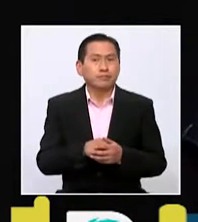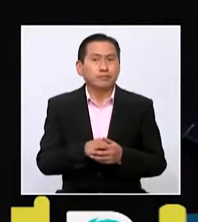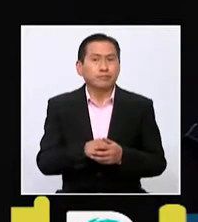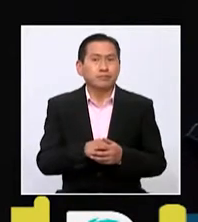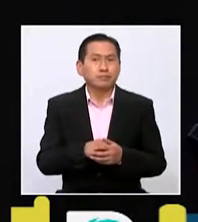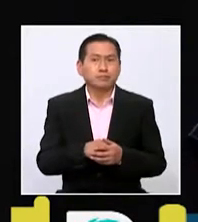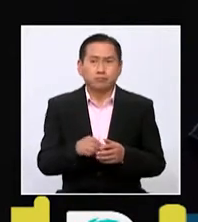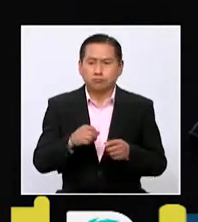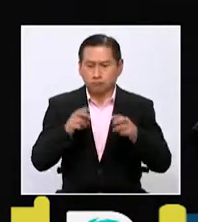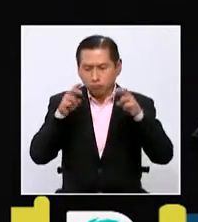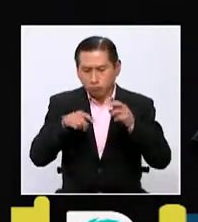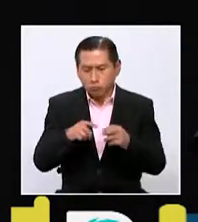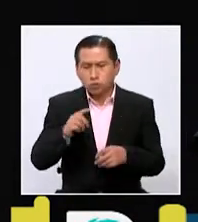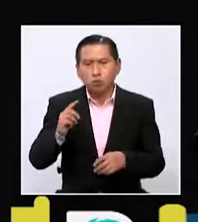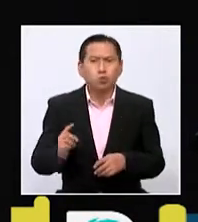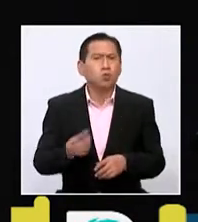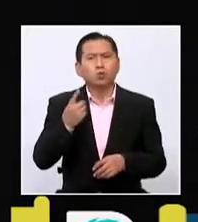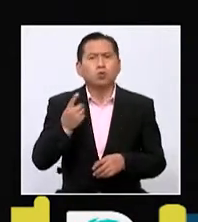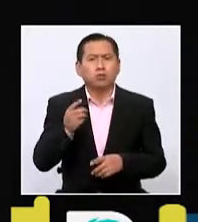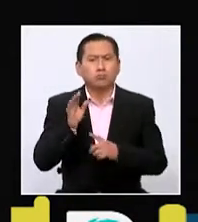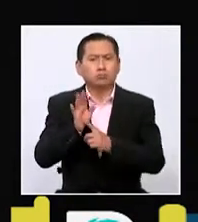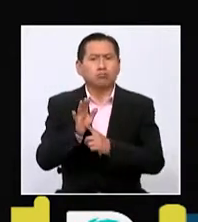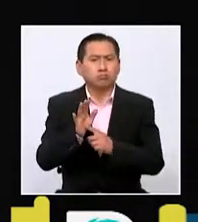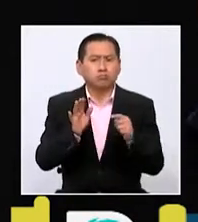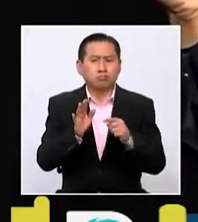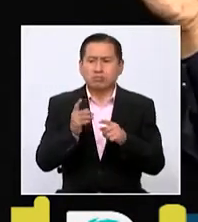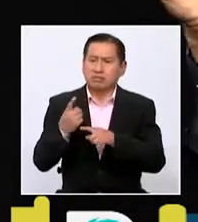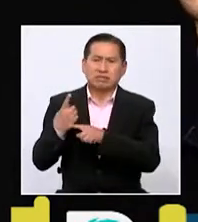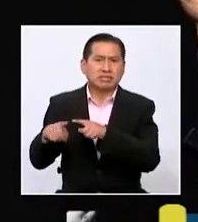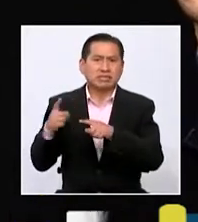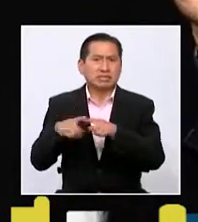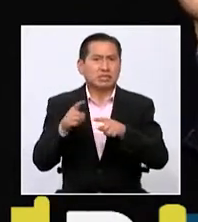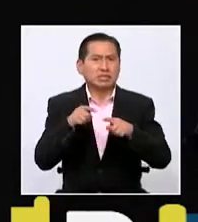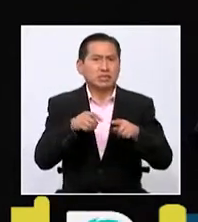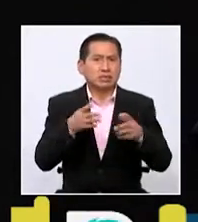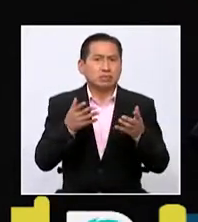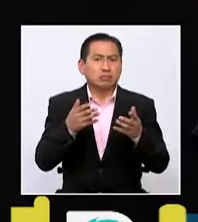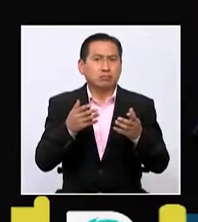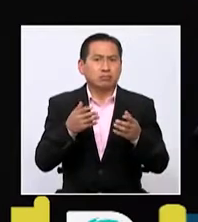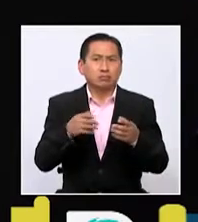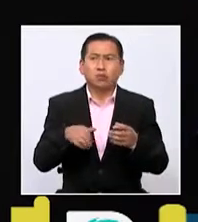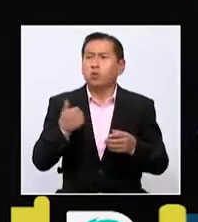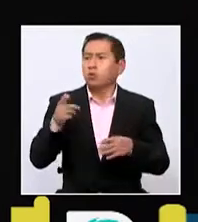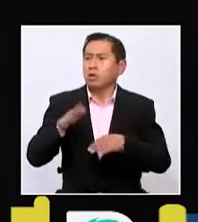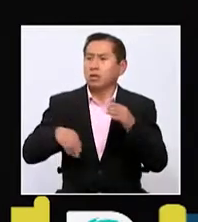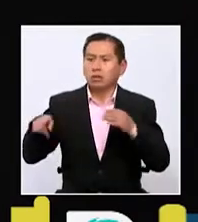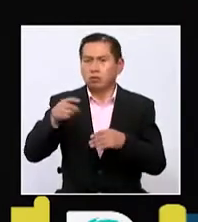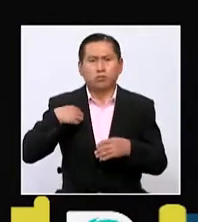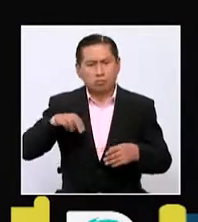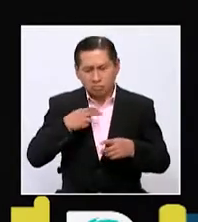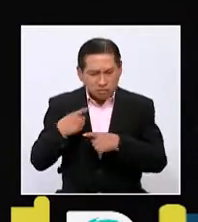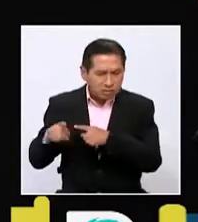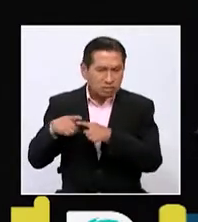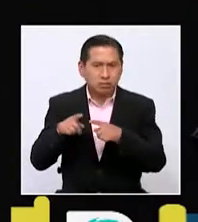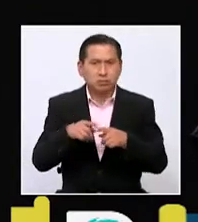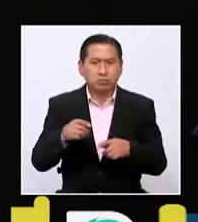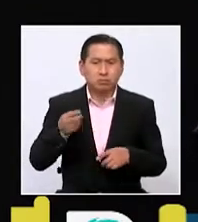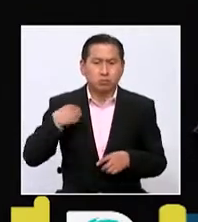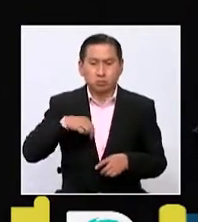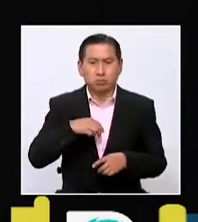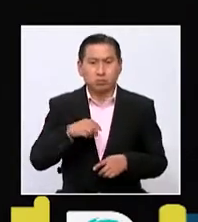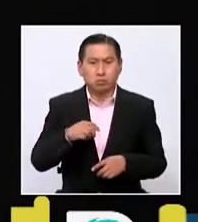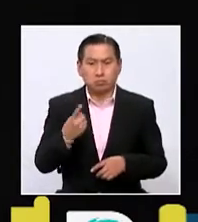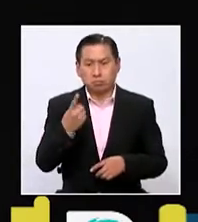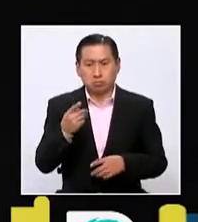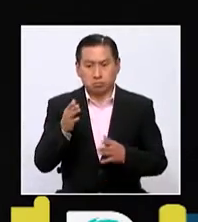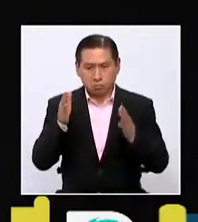estudio que produce con la diversidad que nosotros alcanzamos. Nosotros podemos hacer desde una serie, de